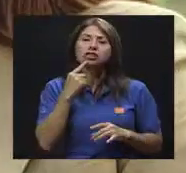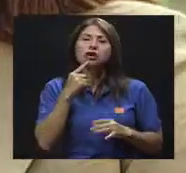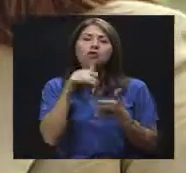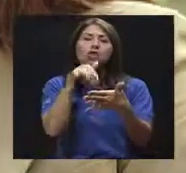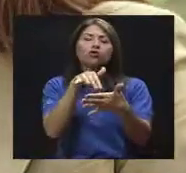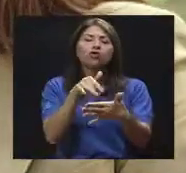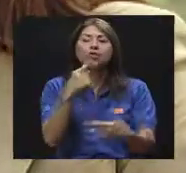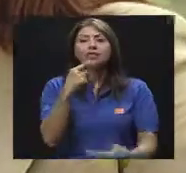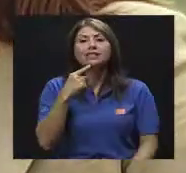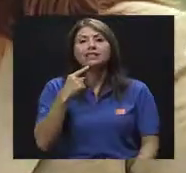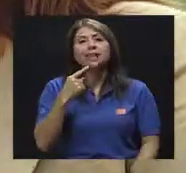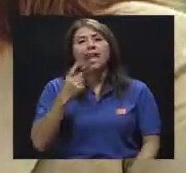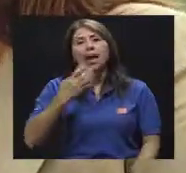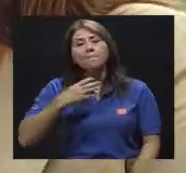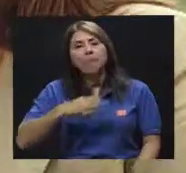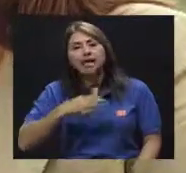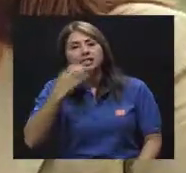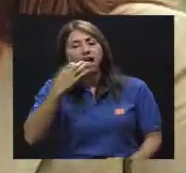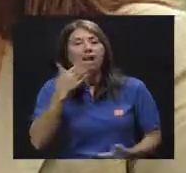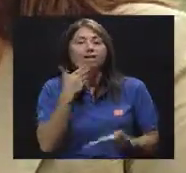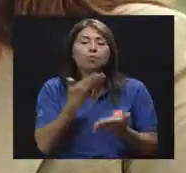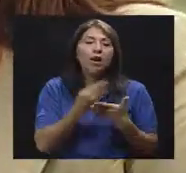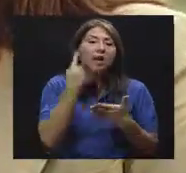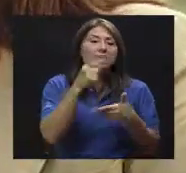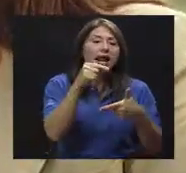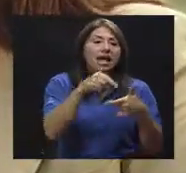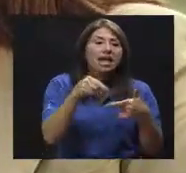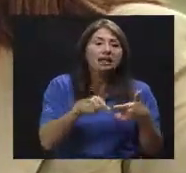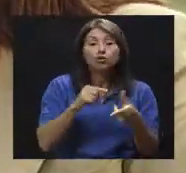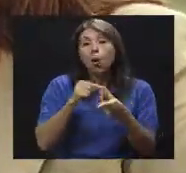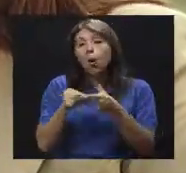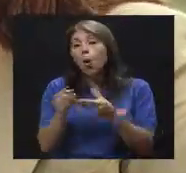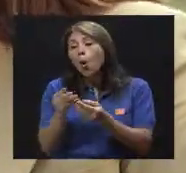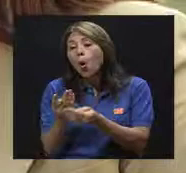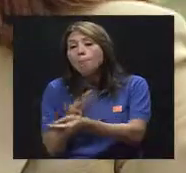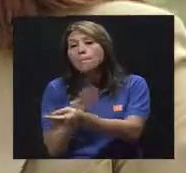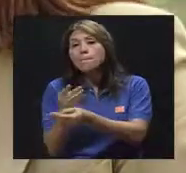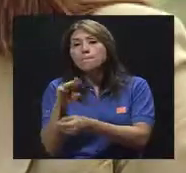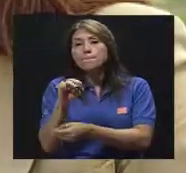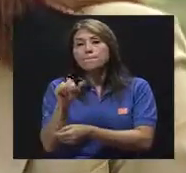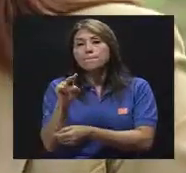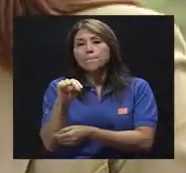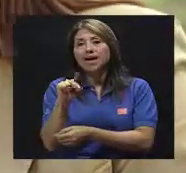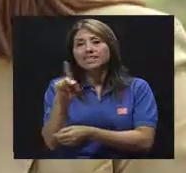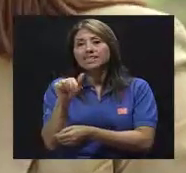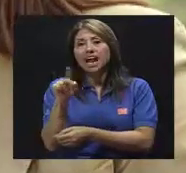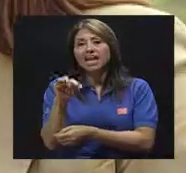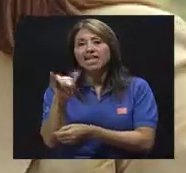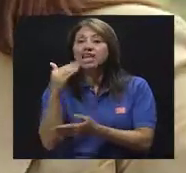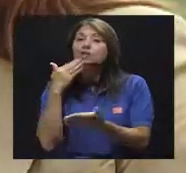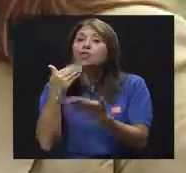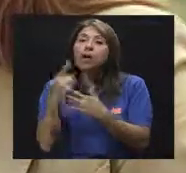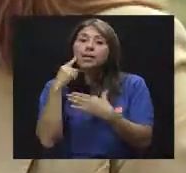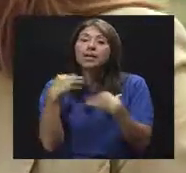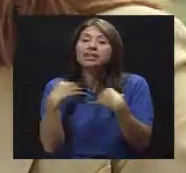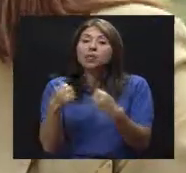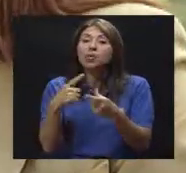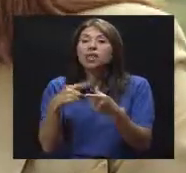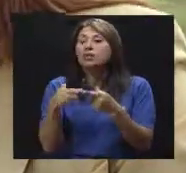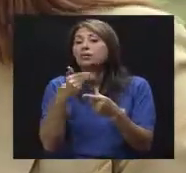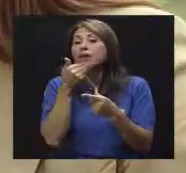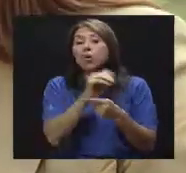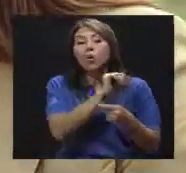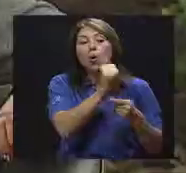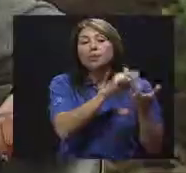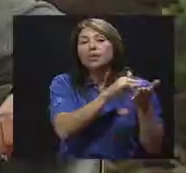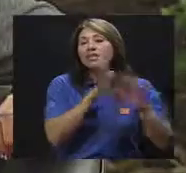para esto, la manzanilla, voy a dejar tal medicamento que me prescribió el doctor o la doctora. ¿Y es conveniente esto, Victoria, o podemos jugar con